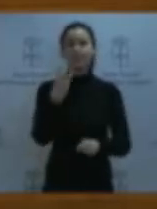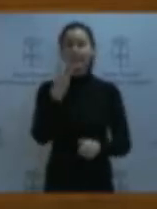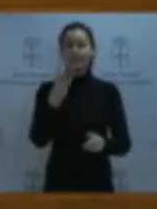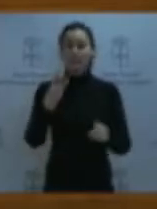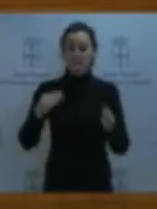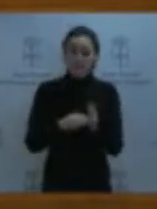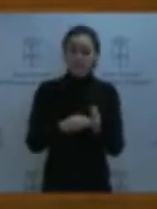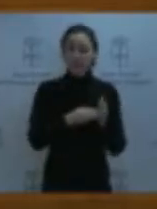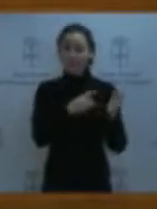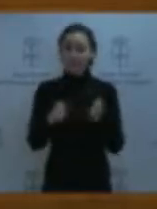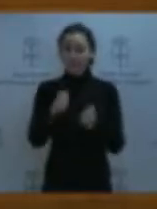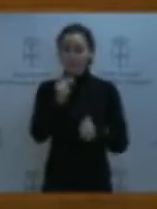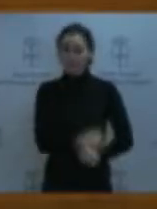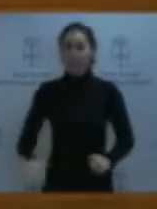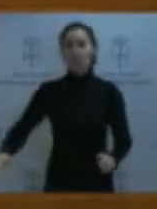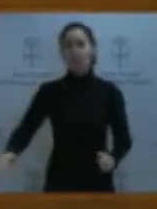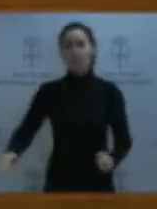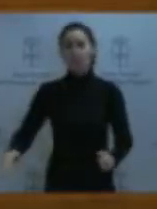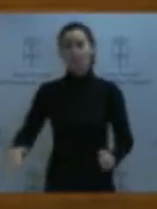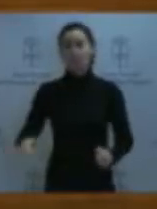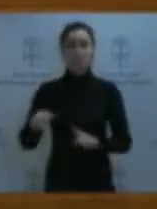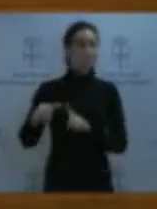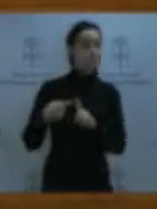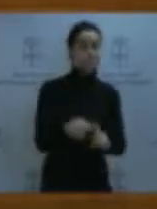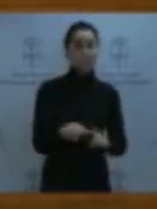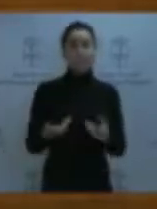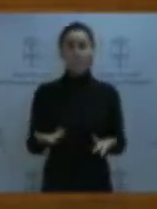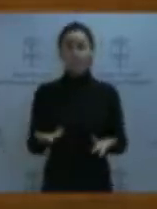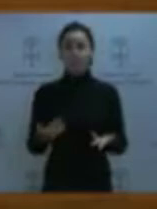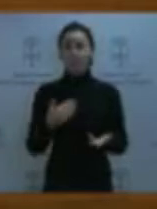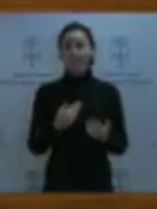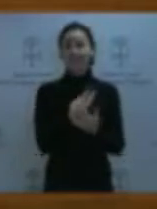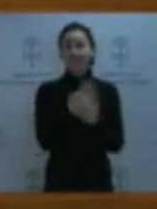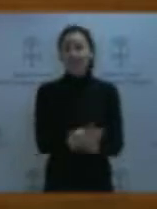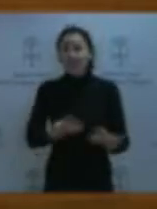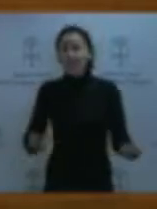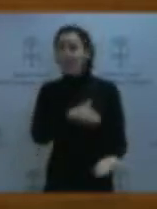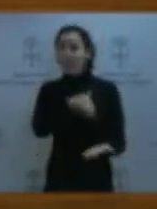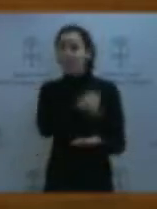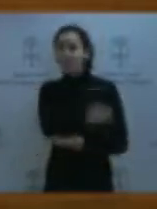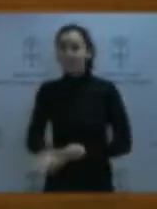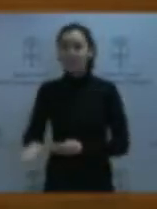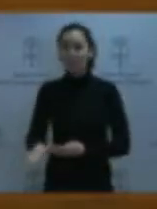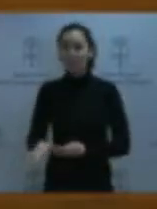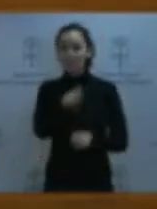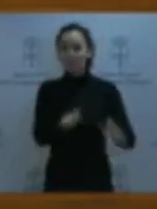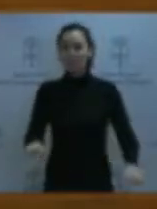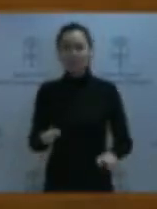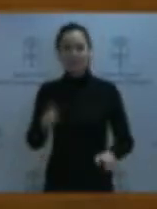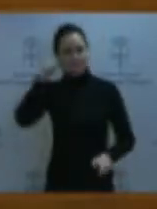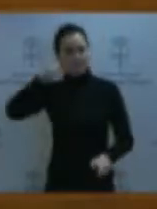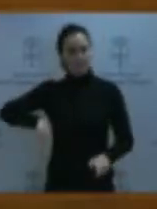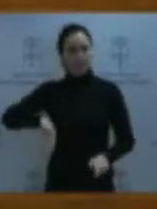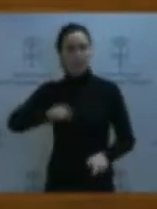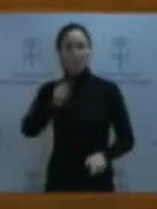niñas. Los destinatarios potenciales a día de hoy estarían casi en torno a 19.000. Muchas personas se quedan ya a día de hoy esperando